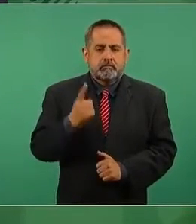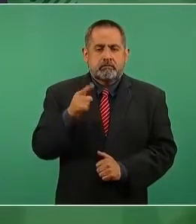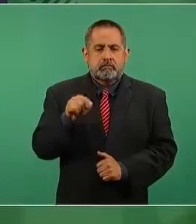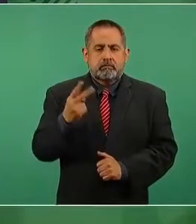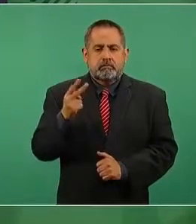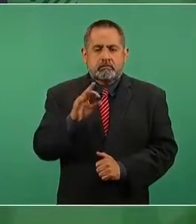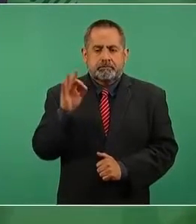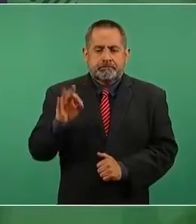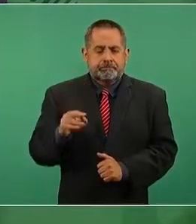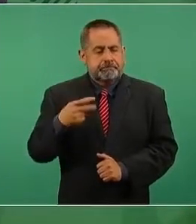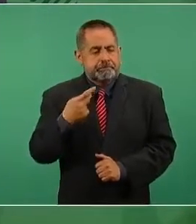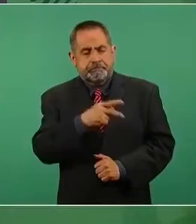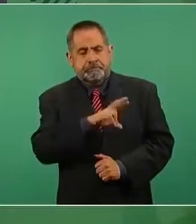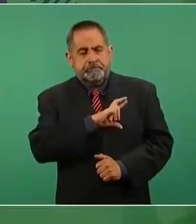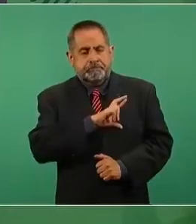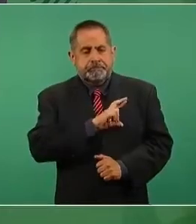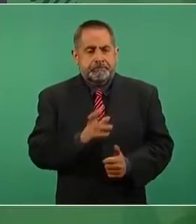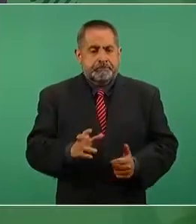1.2